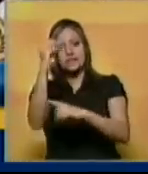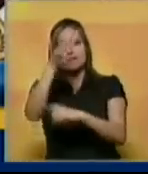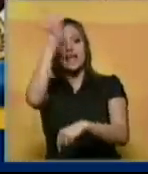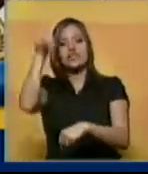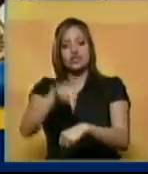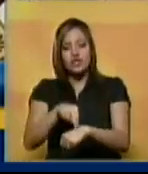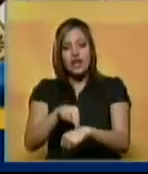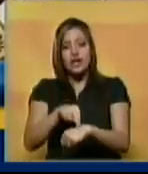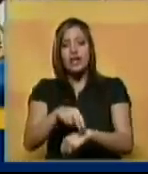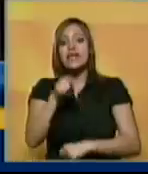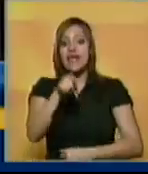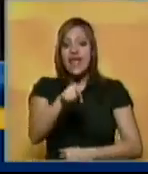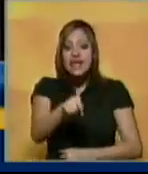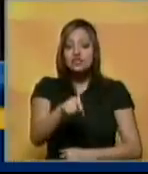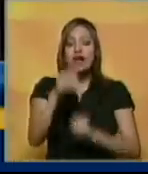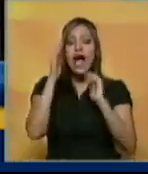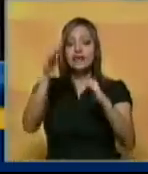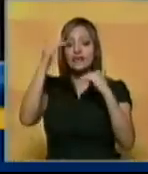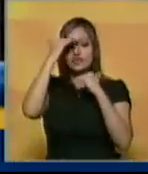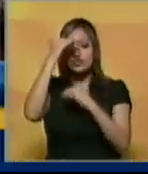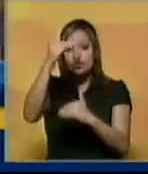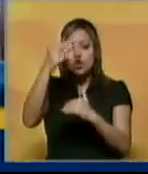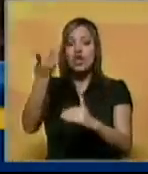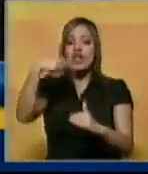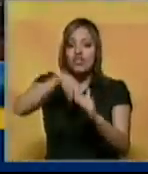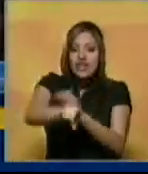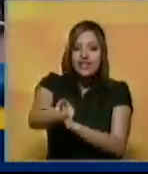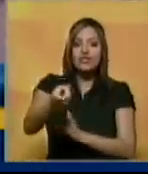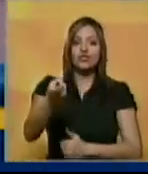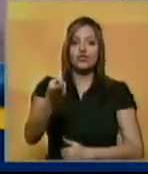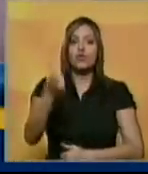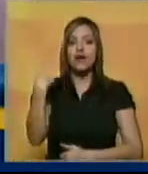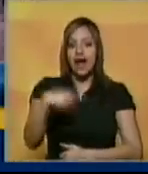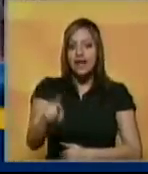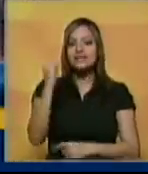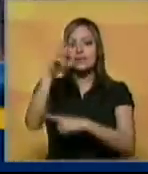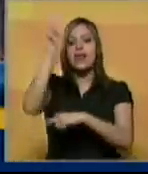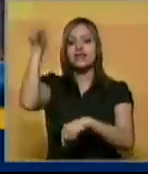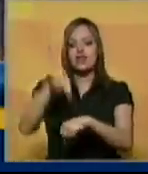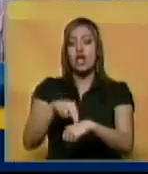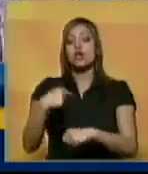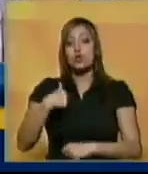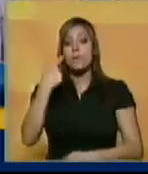Nacional, van a ser entonces atendidos en el interior del Palacio Legislativo. Nosotros vamos a